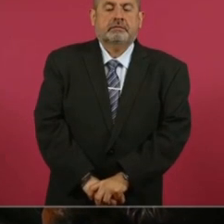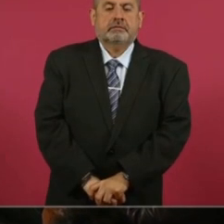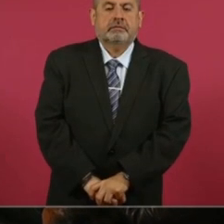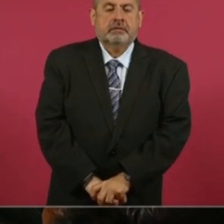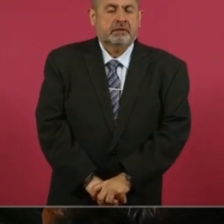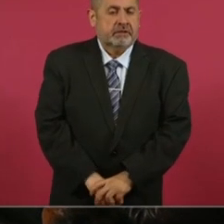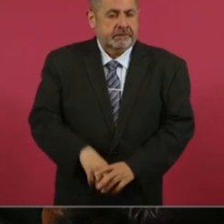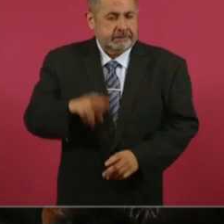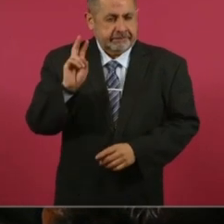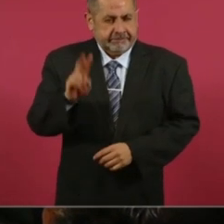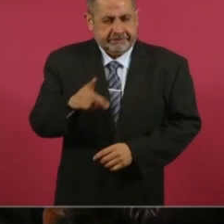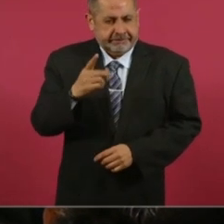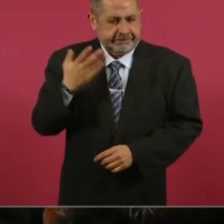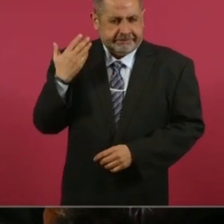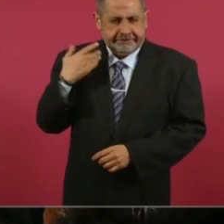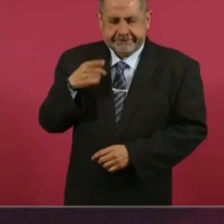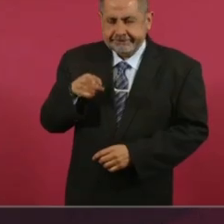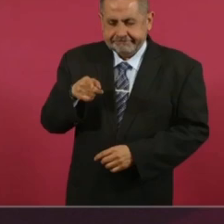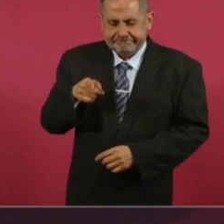penosa,